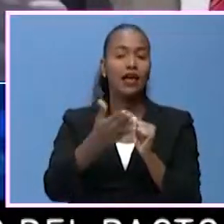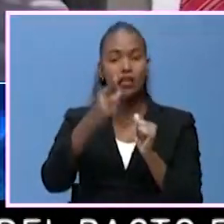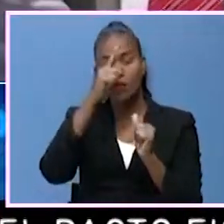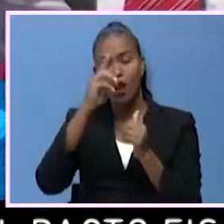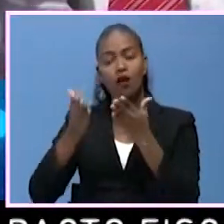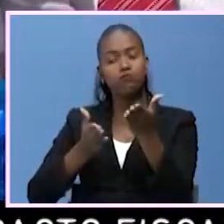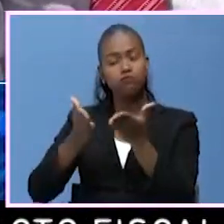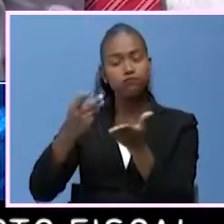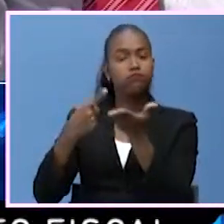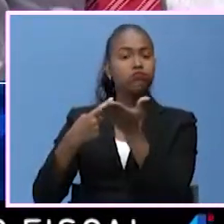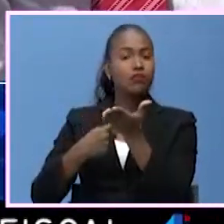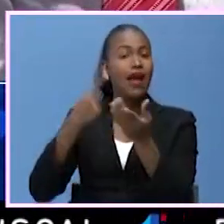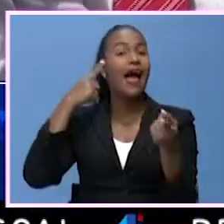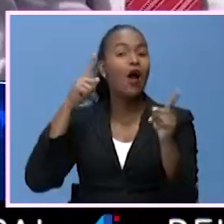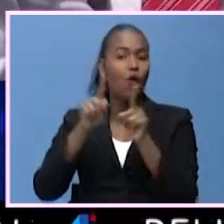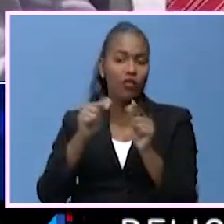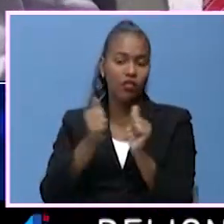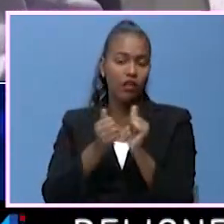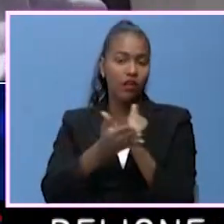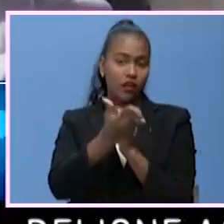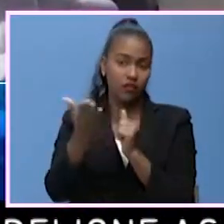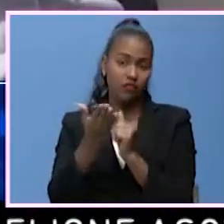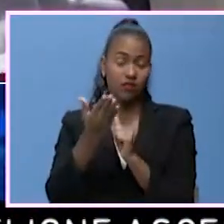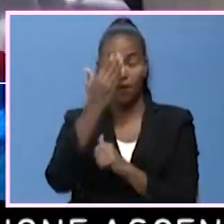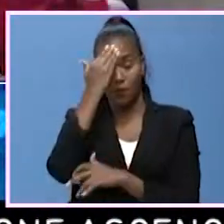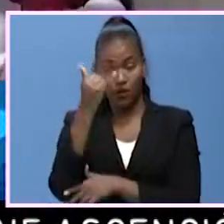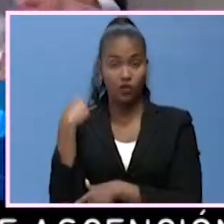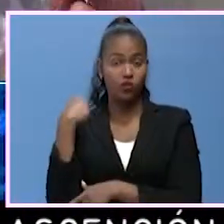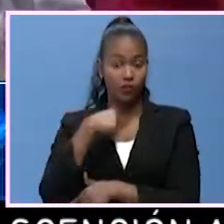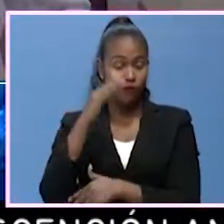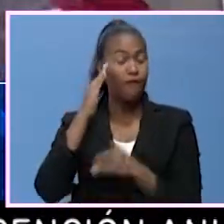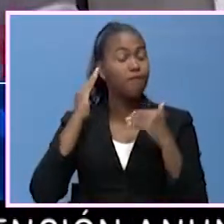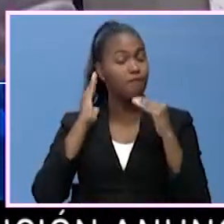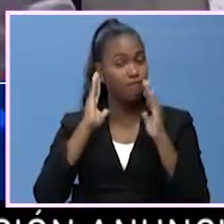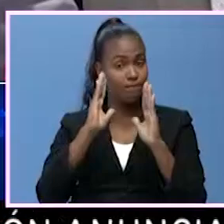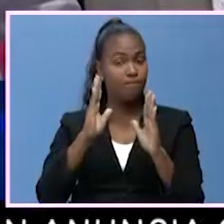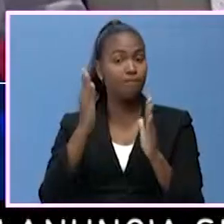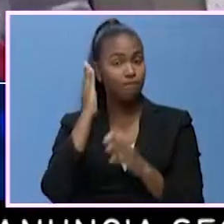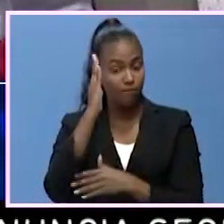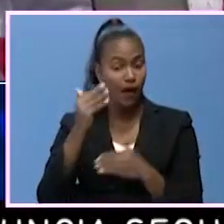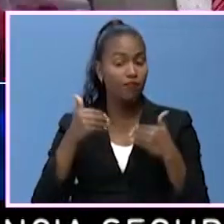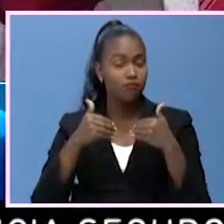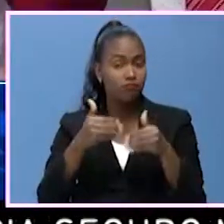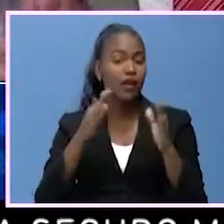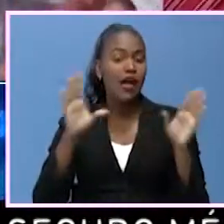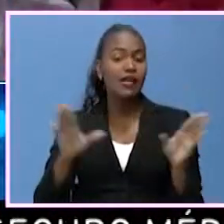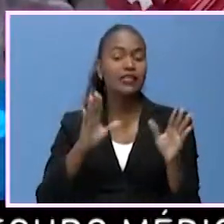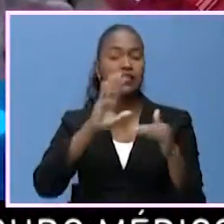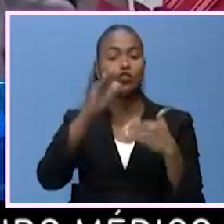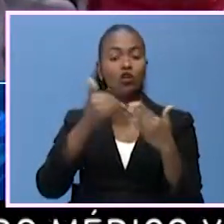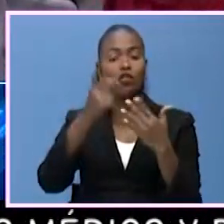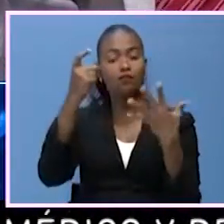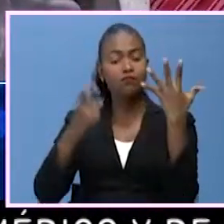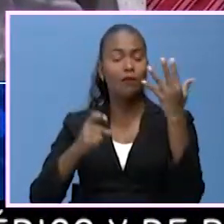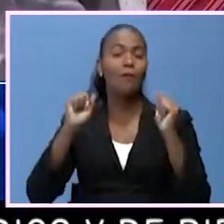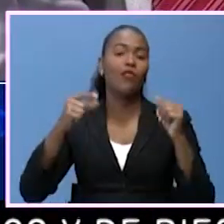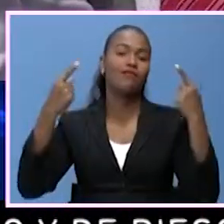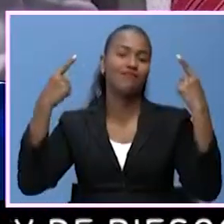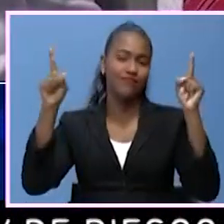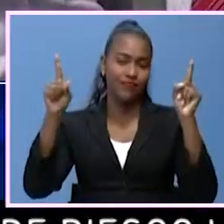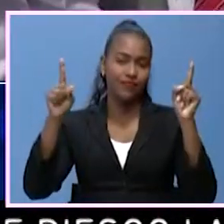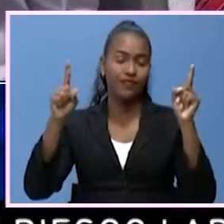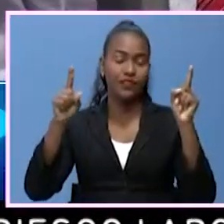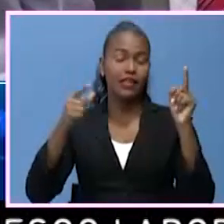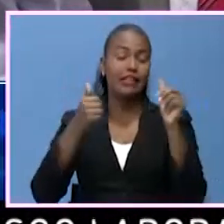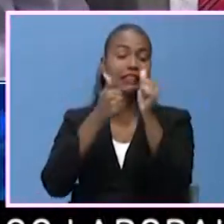las conversaciones y de los acuerdos, porque nosotros vamos a hacer que las cosas se cumplan y se hagan sobre